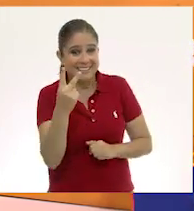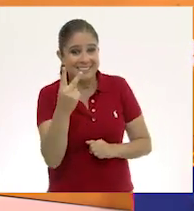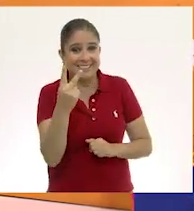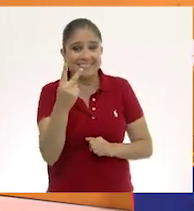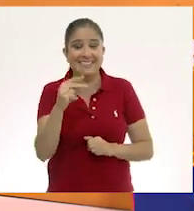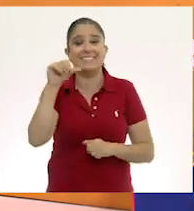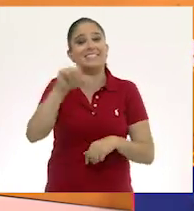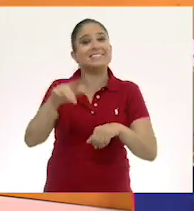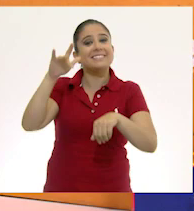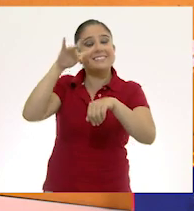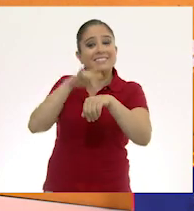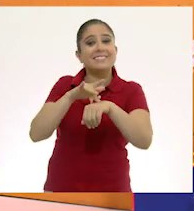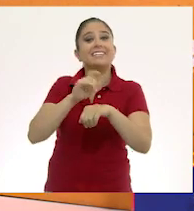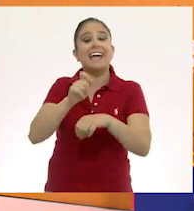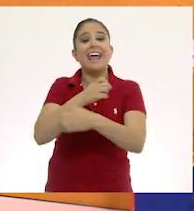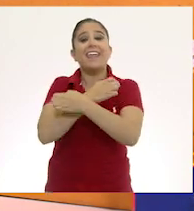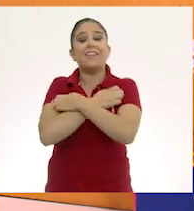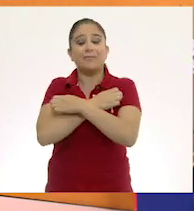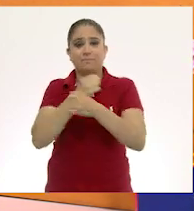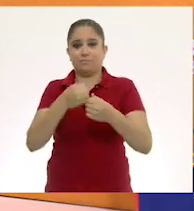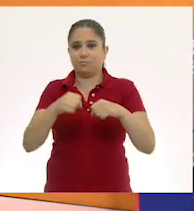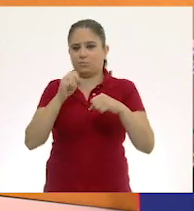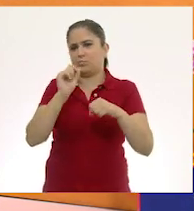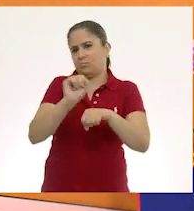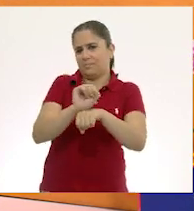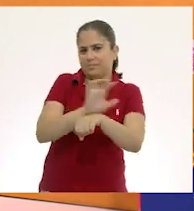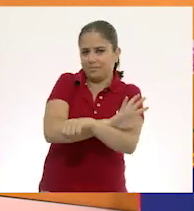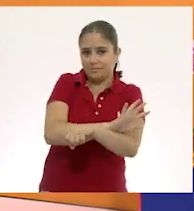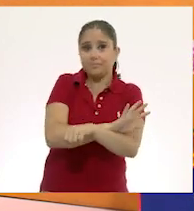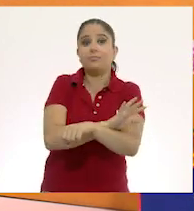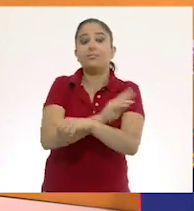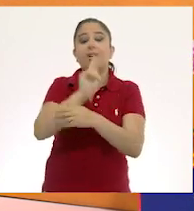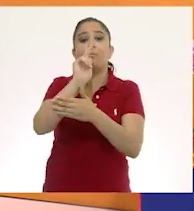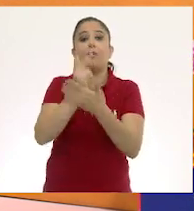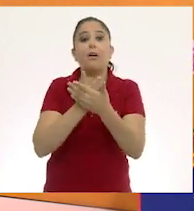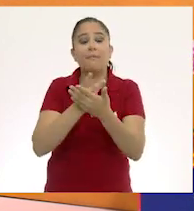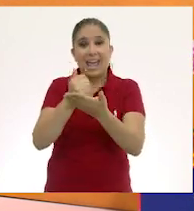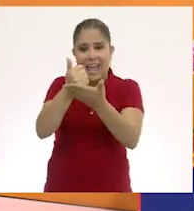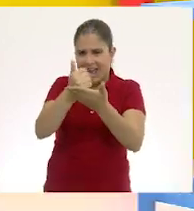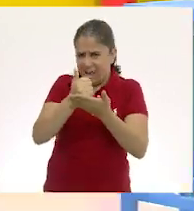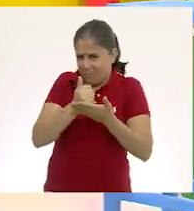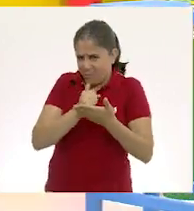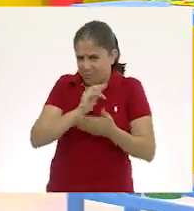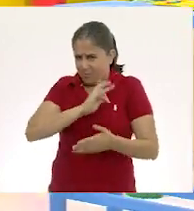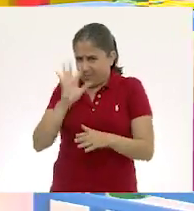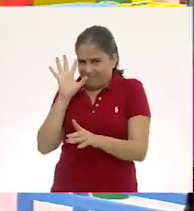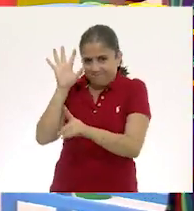Hoy nos toca educación socioemocional con el programa... ¿Me ayudas a lograrlo?